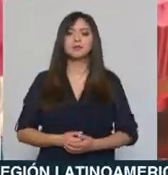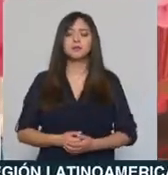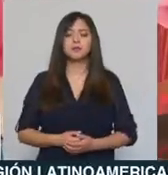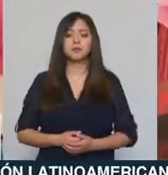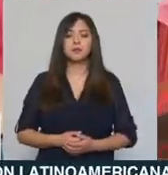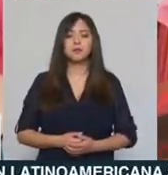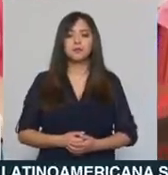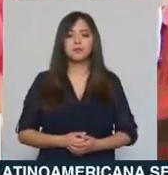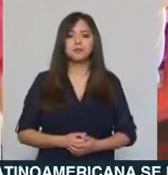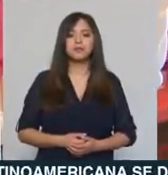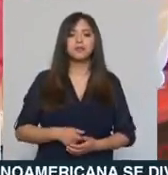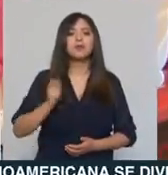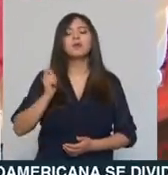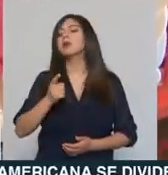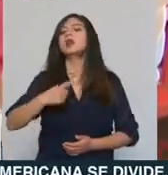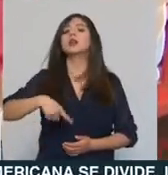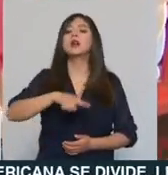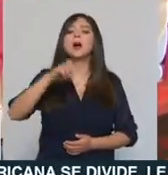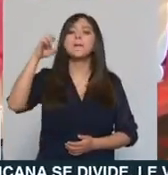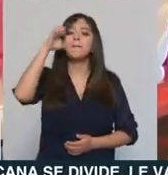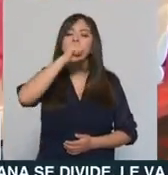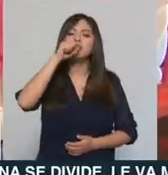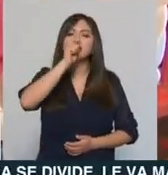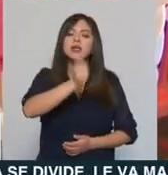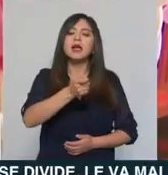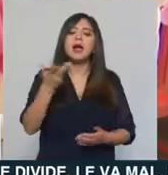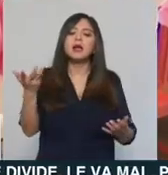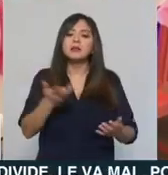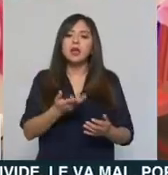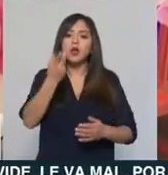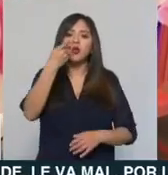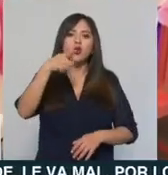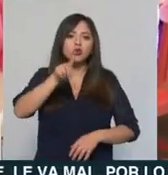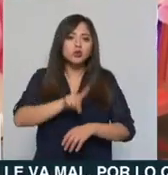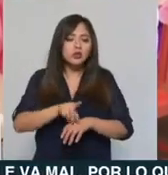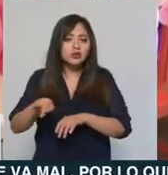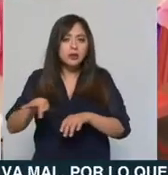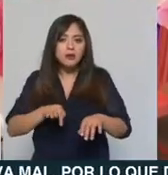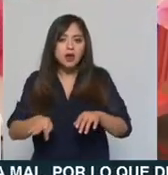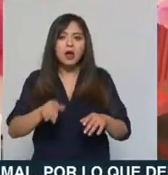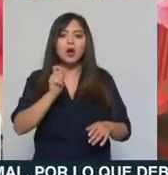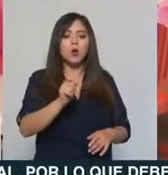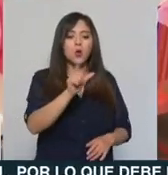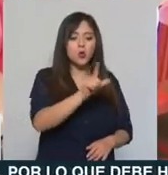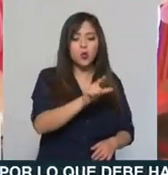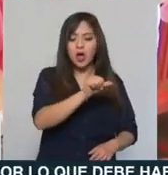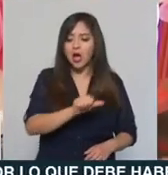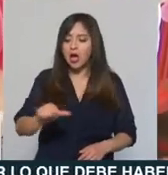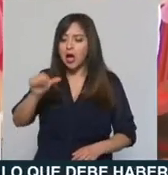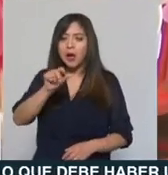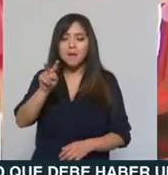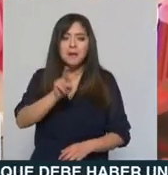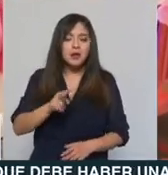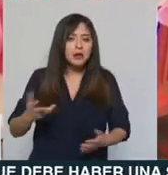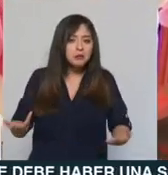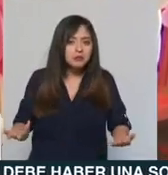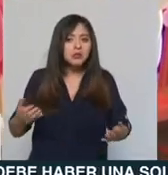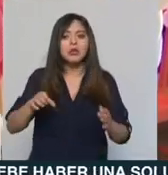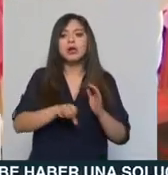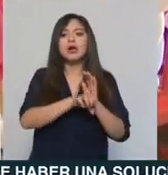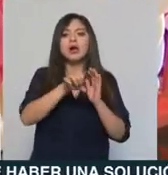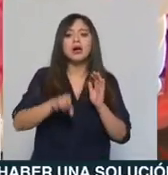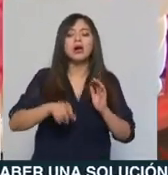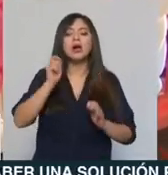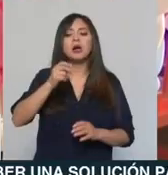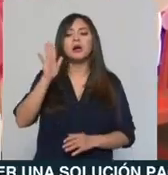principales por ser payaso fue eso, que trabajaba nada más los días, ¿no? Y toda la semana era así como que, porque bueno, yo les digo siempre que soy una